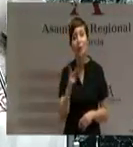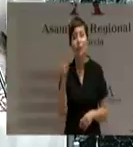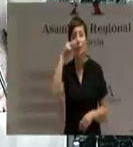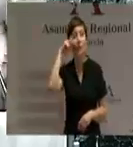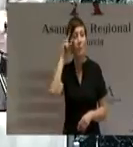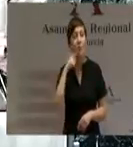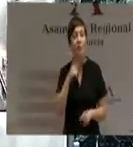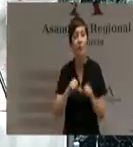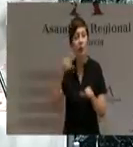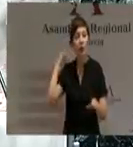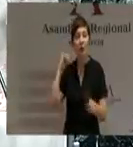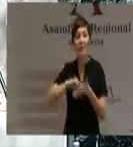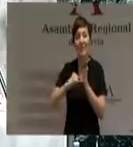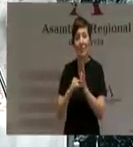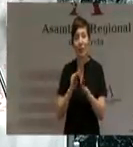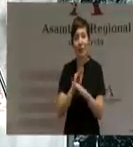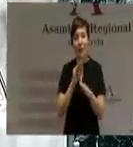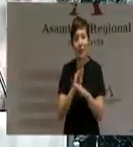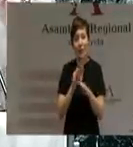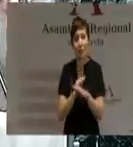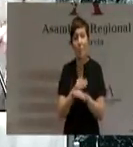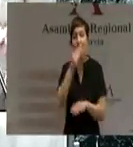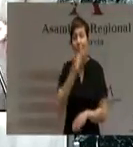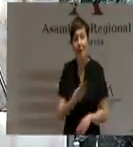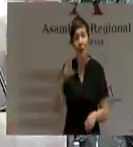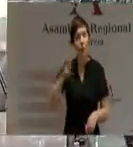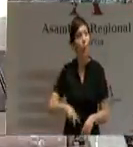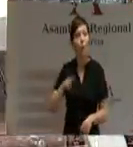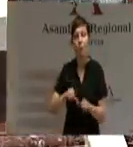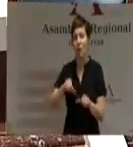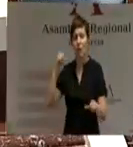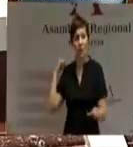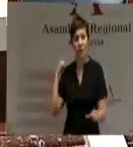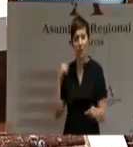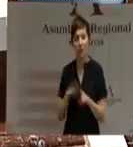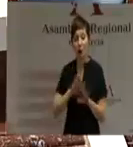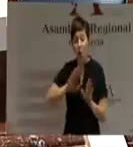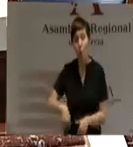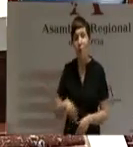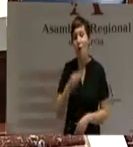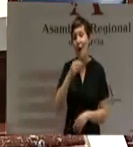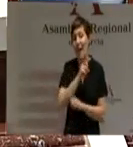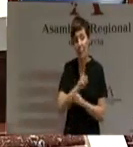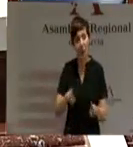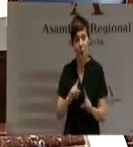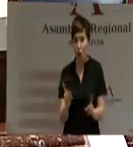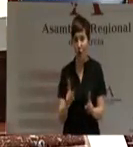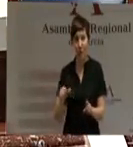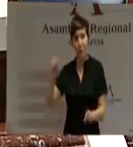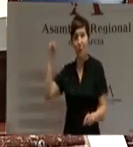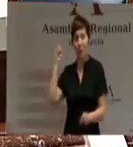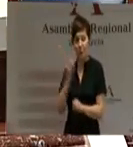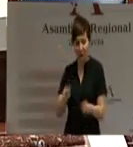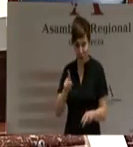de financiación que nos haya acercado a la media. Incluso el último no es el peor que hemos tenido, aunque su coincidencia con